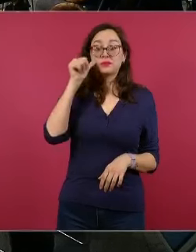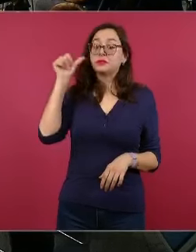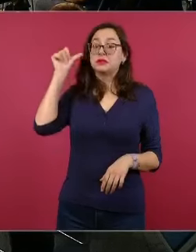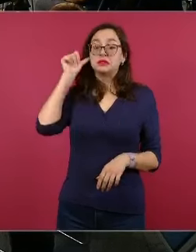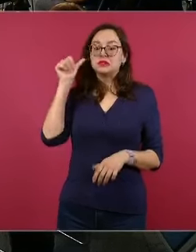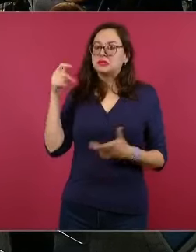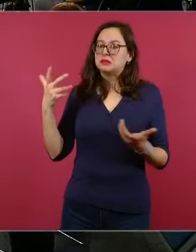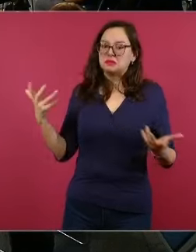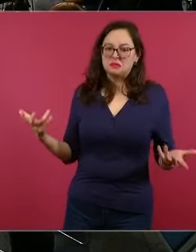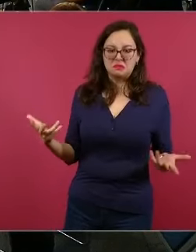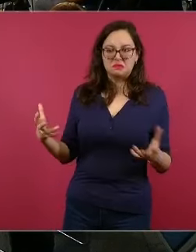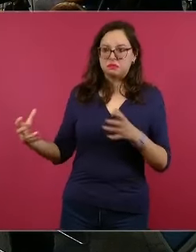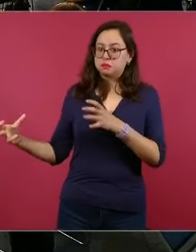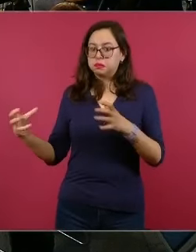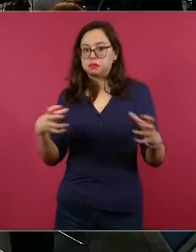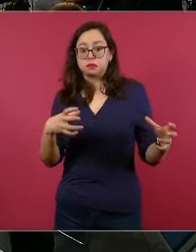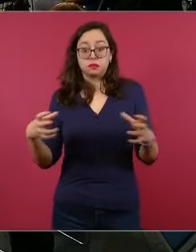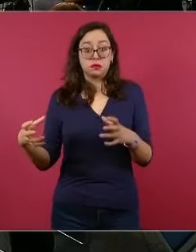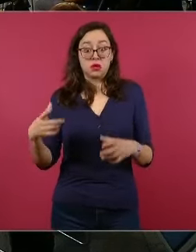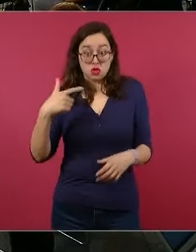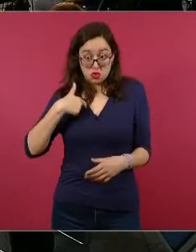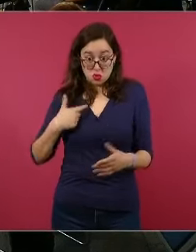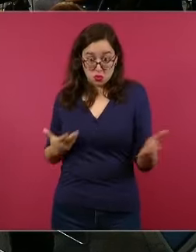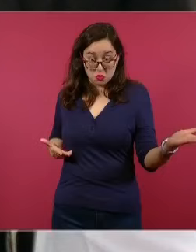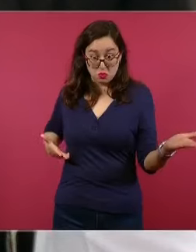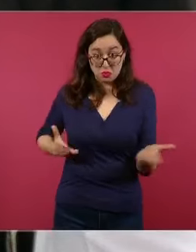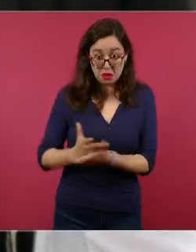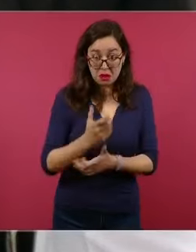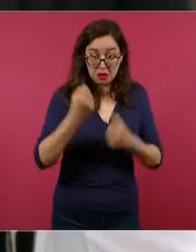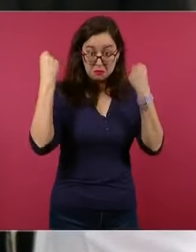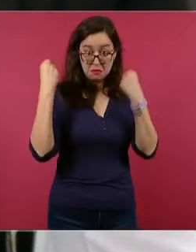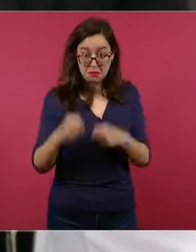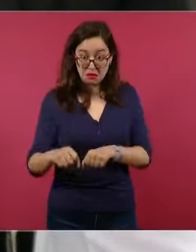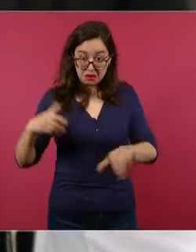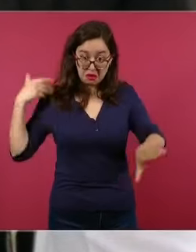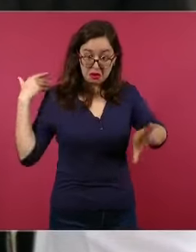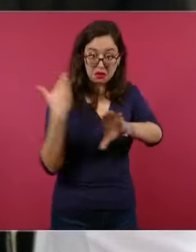fuerza el sexenio pasado no se podía usar el